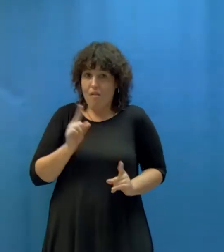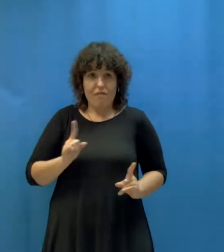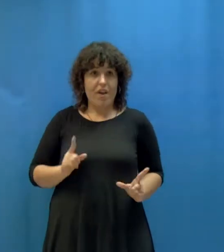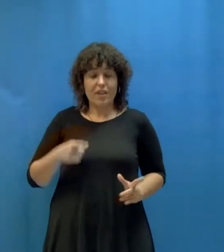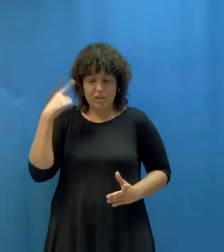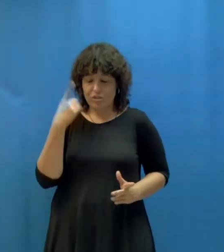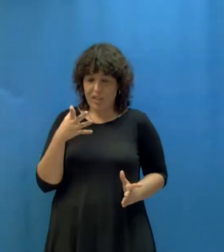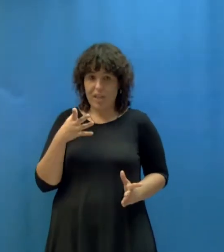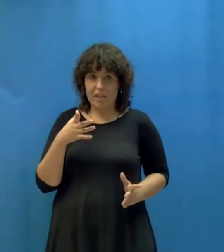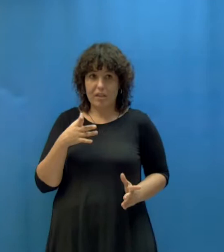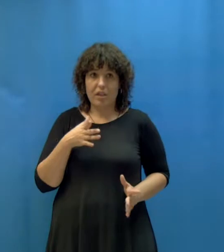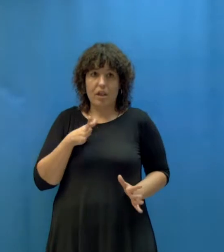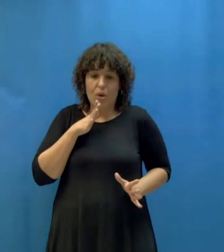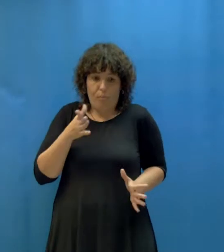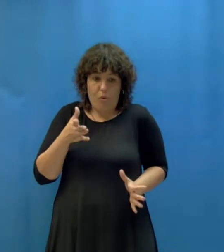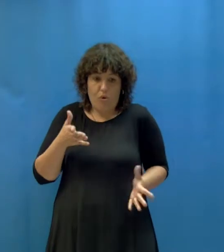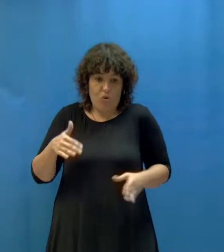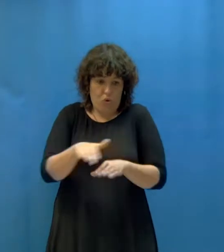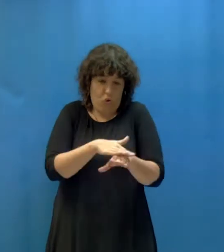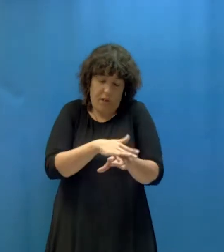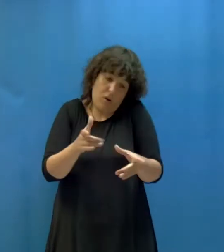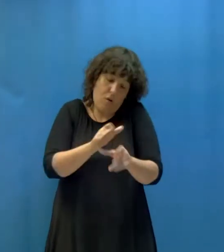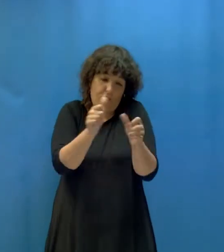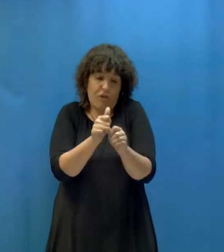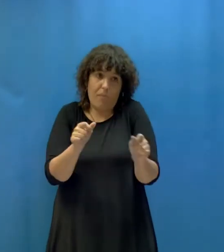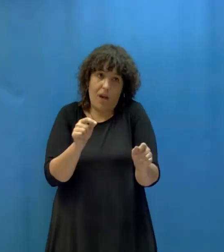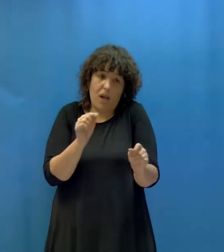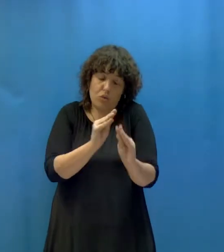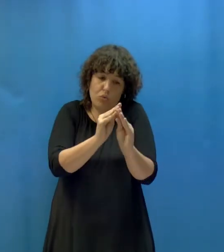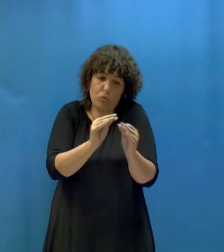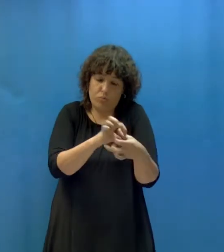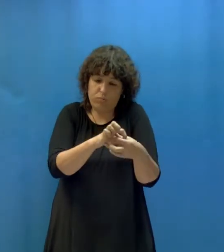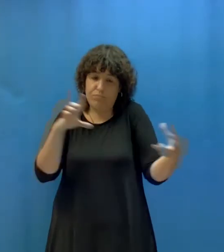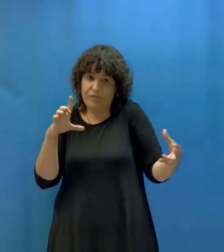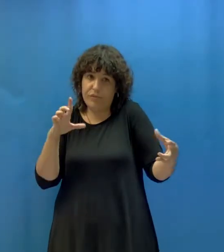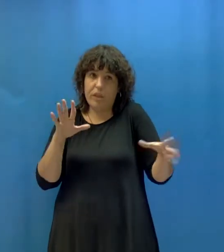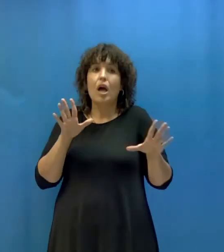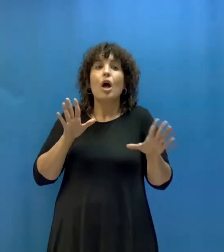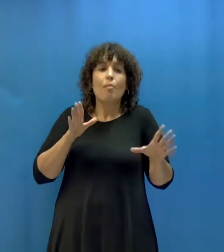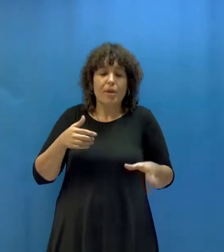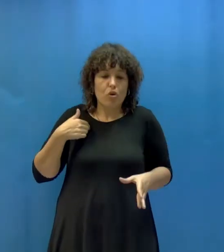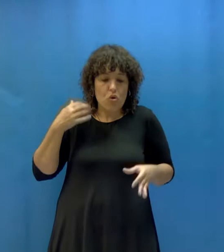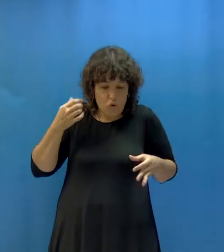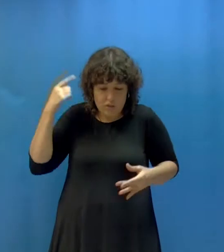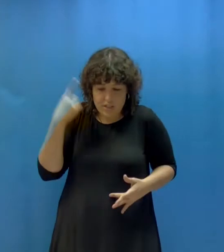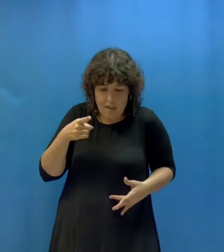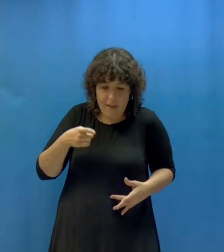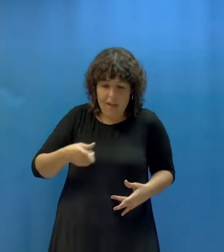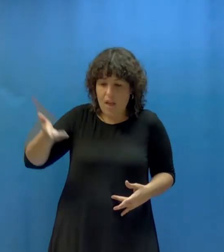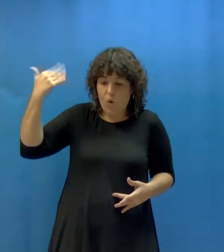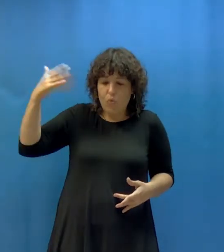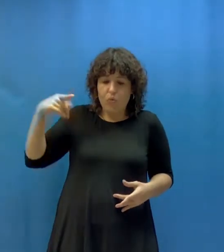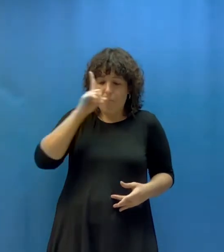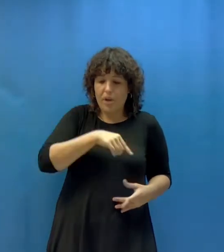si tenemos en cuenta la aritmética de su gobierno, pero créame que estoy segura de que tampoco fue fácil en 1979.